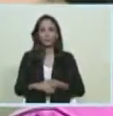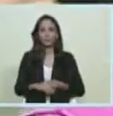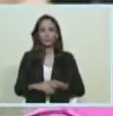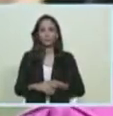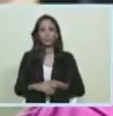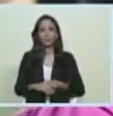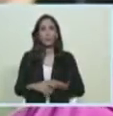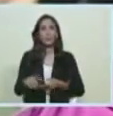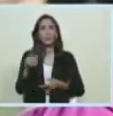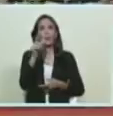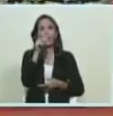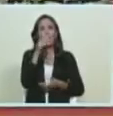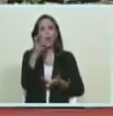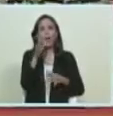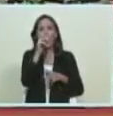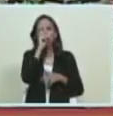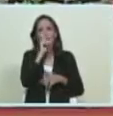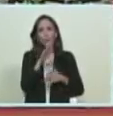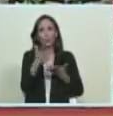Ramón tiene